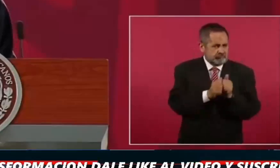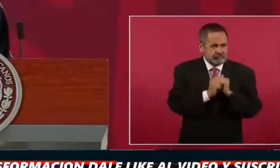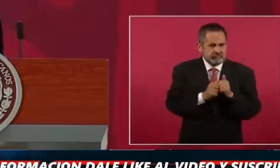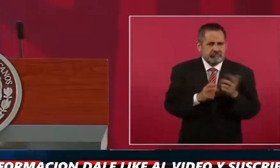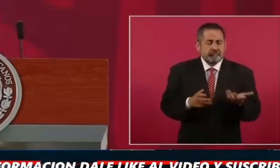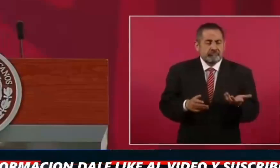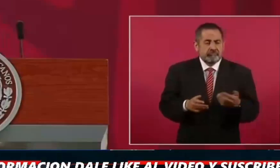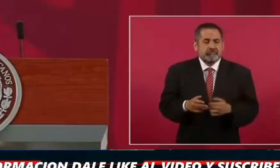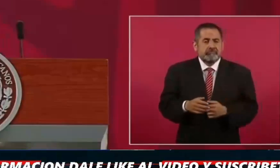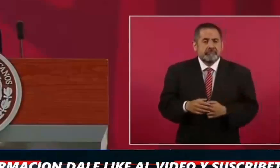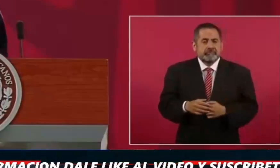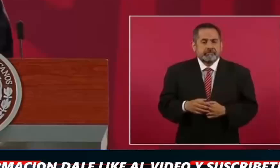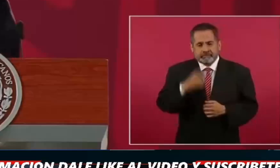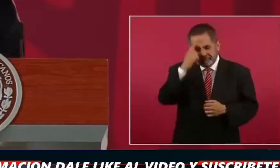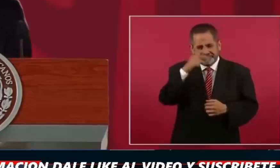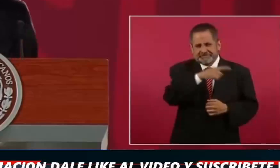declinara